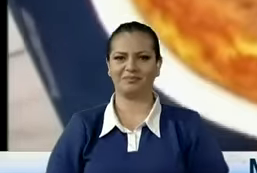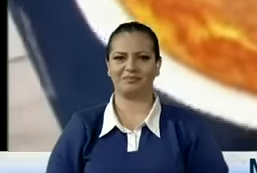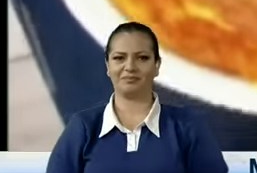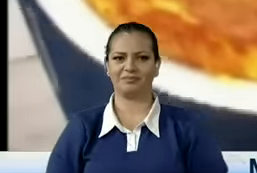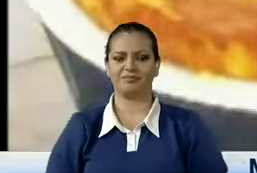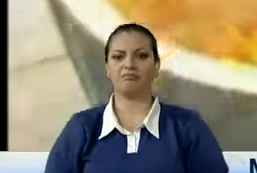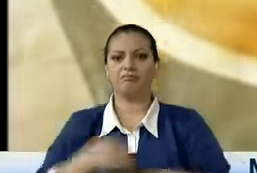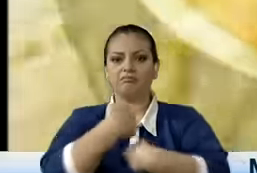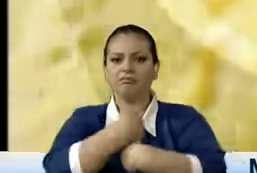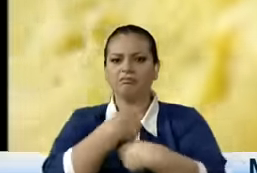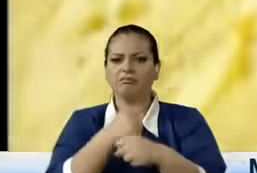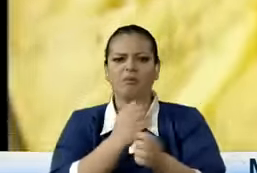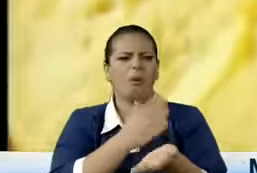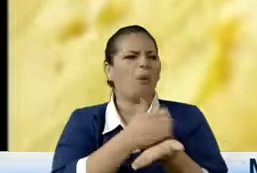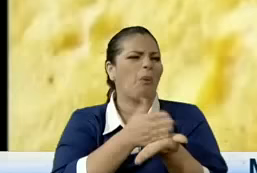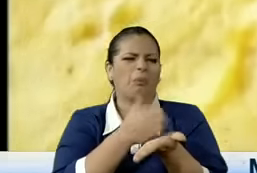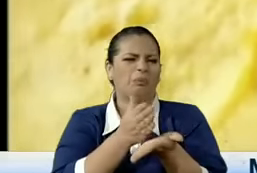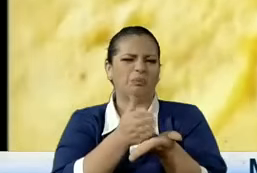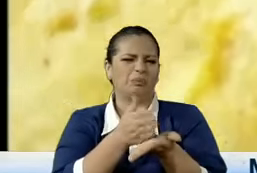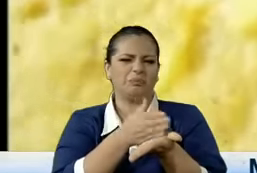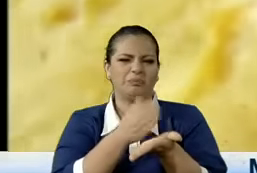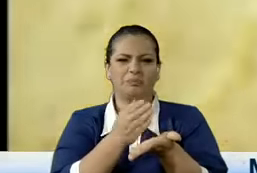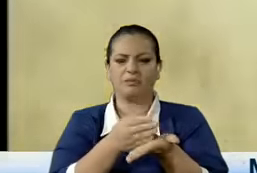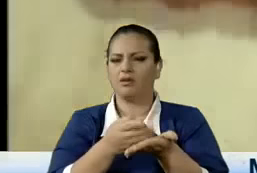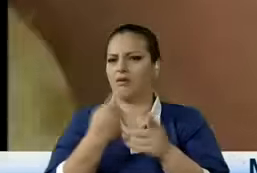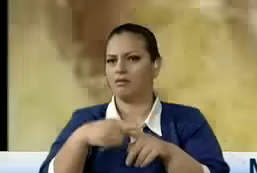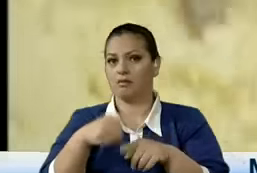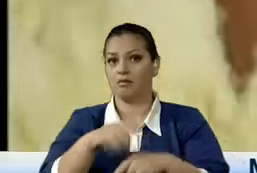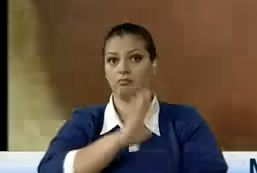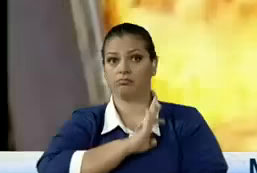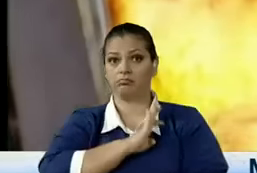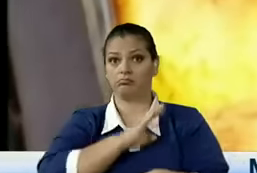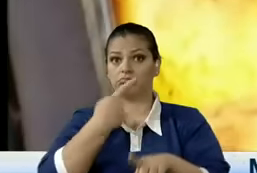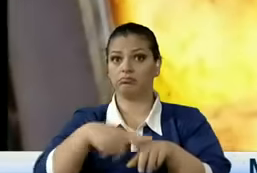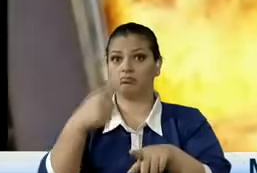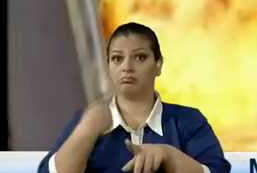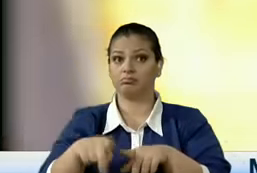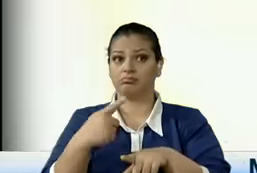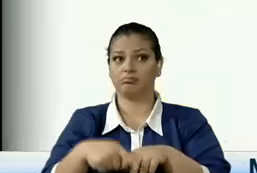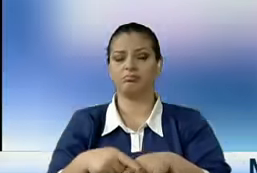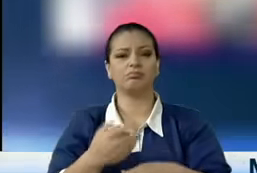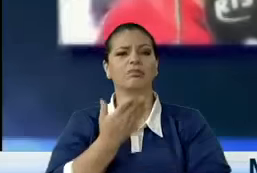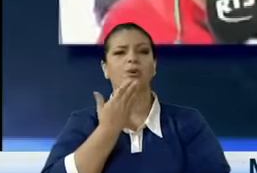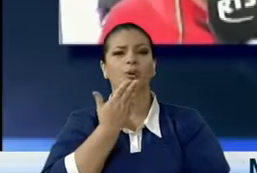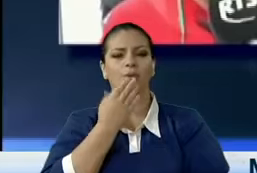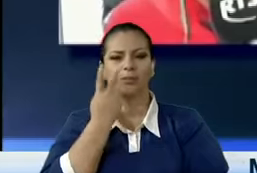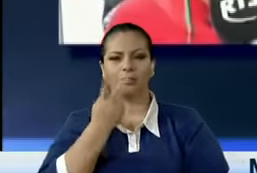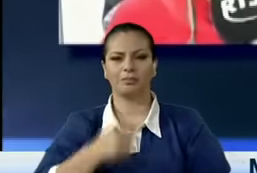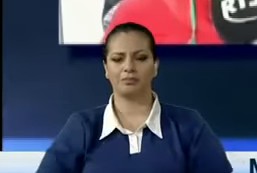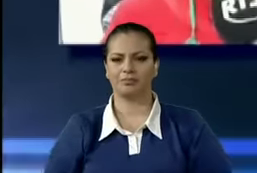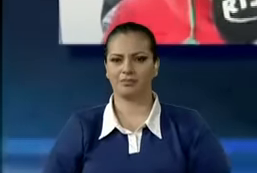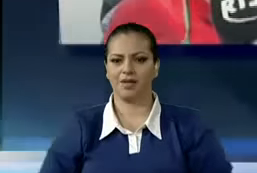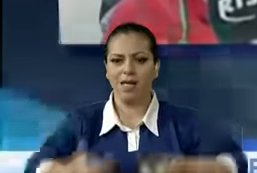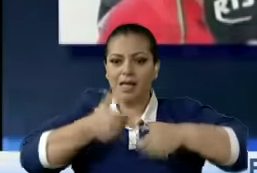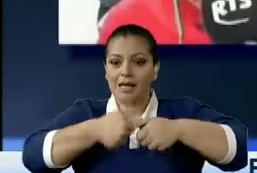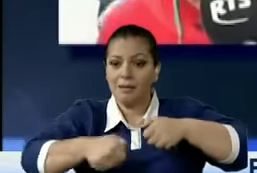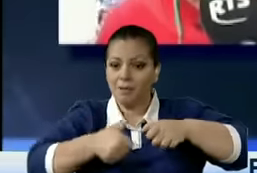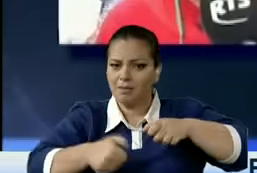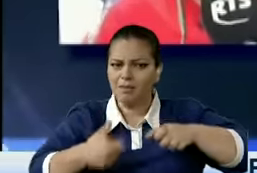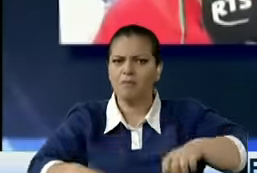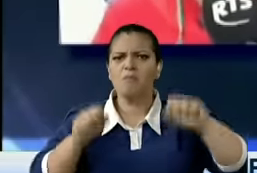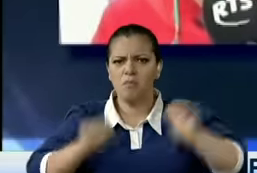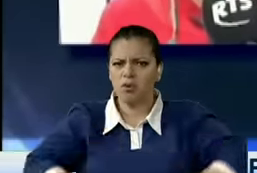preparar diferentes platos típicos con diferentes técnicas ancestrales para su elaboración. Con el maíz se hacen muchas